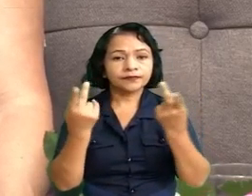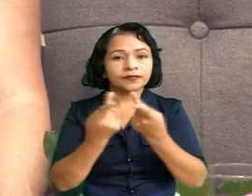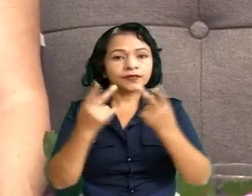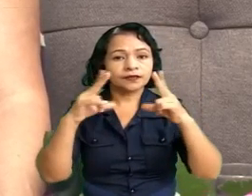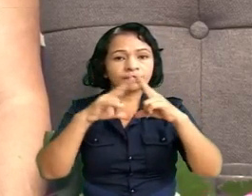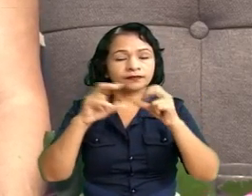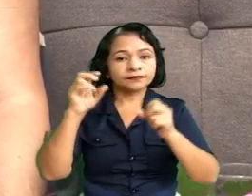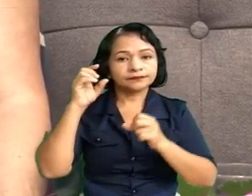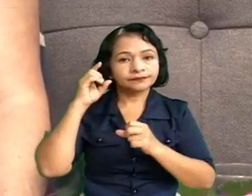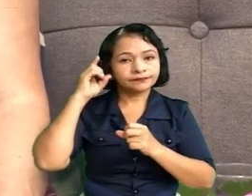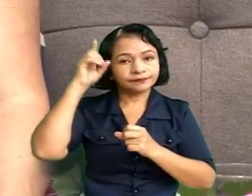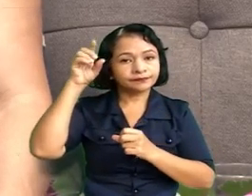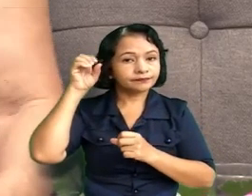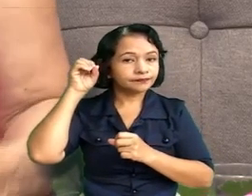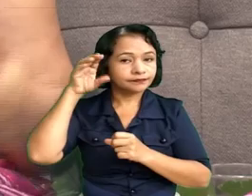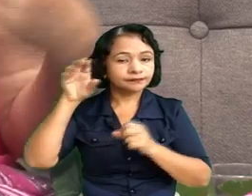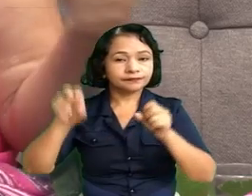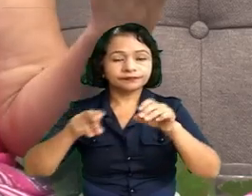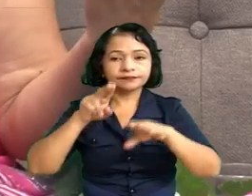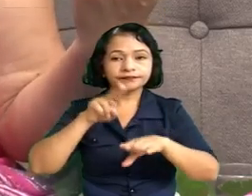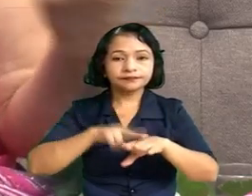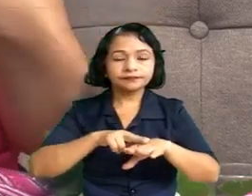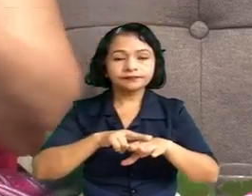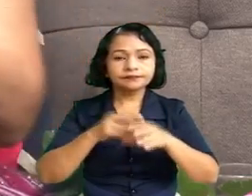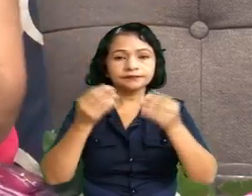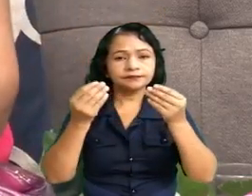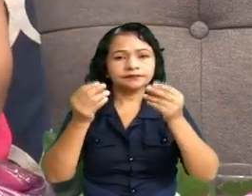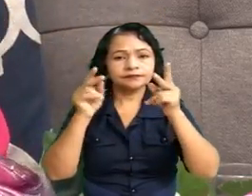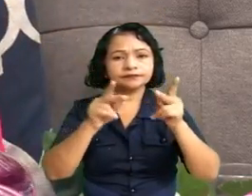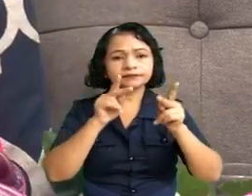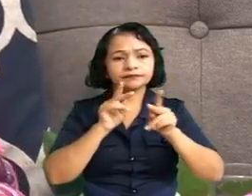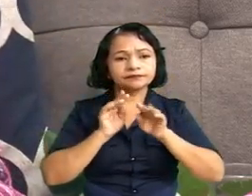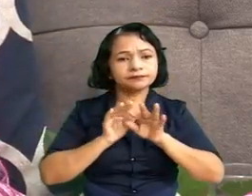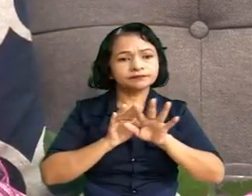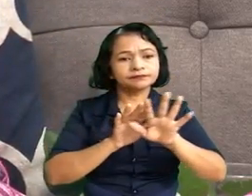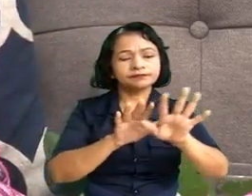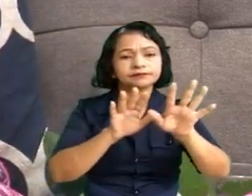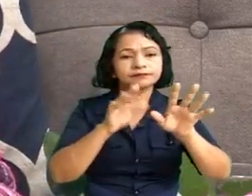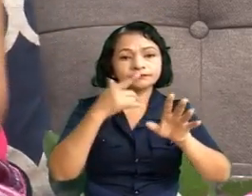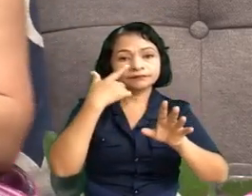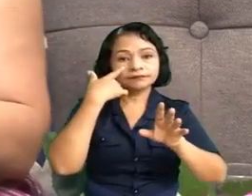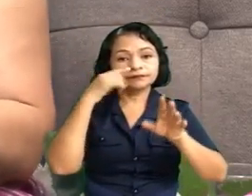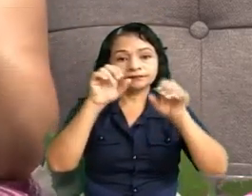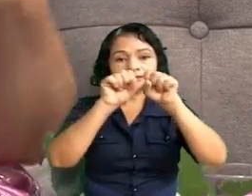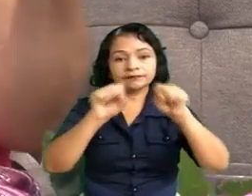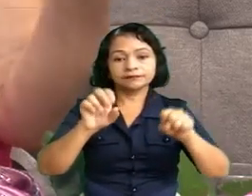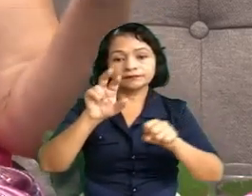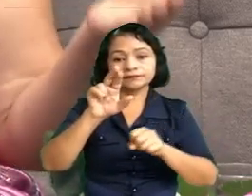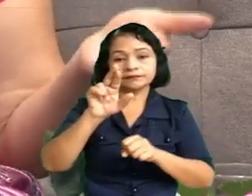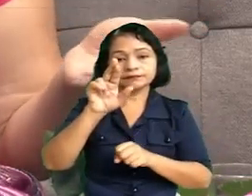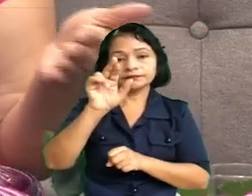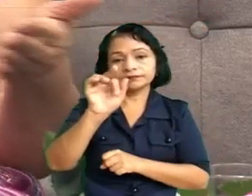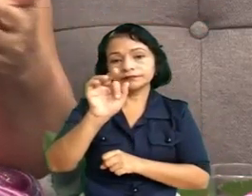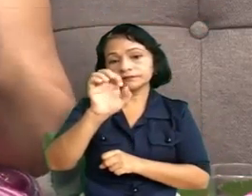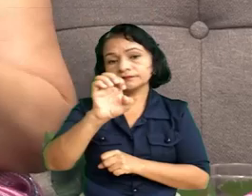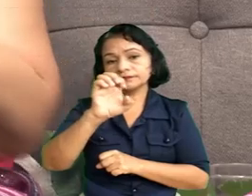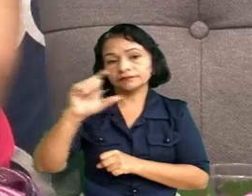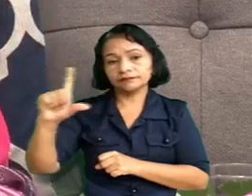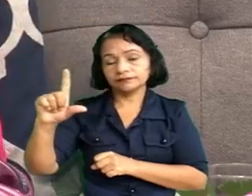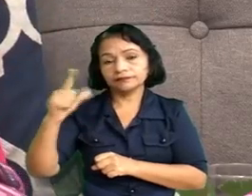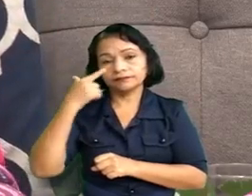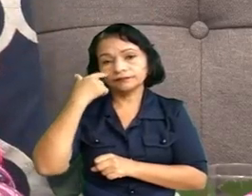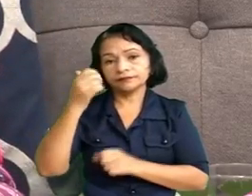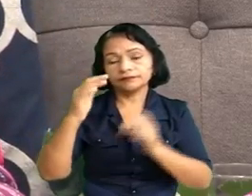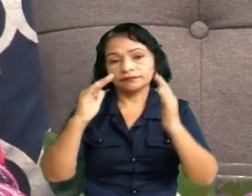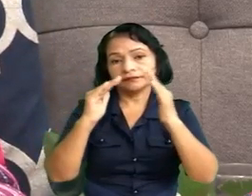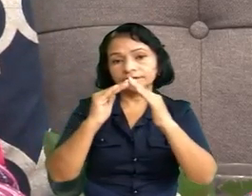Desarrollamos turismo nacional porque muchos nos desplazamos a conocer San Rafael del Norte, a conocer la casa natal, a